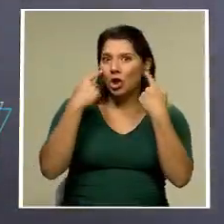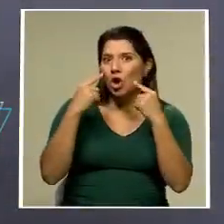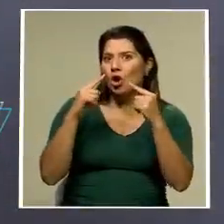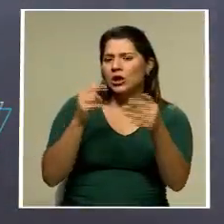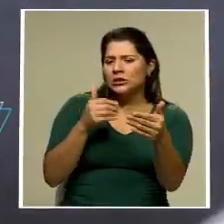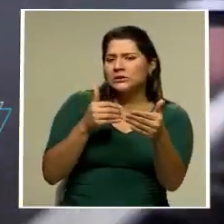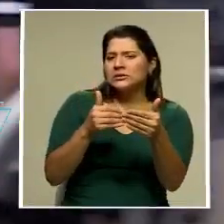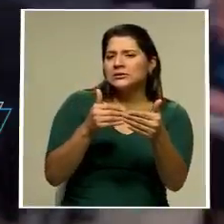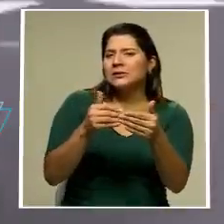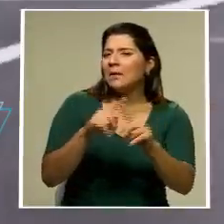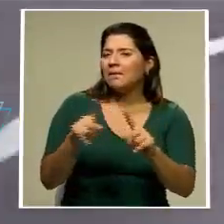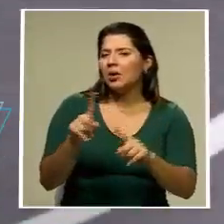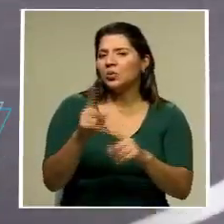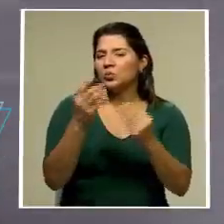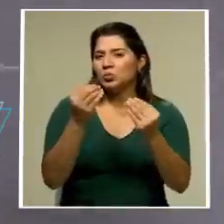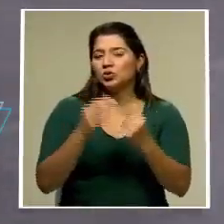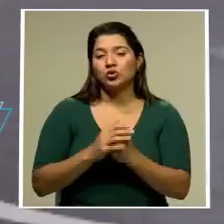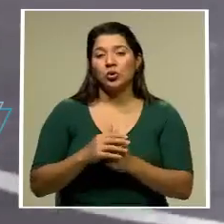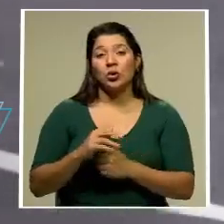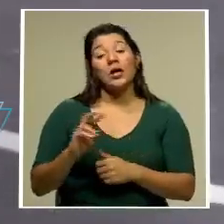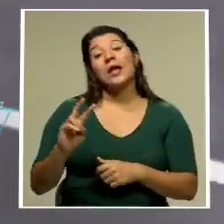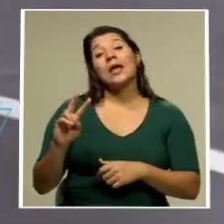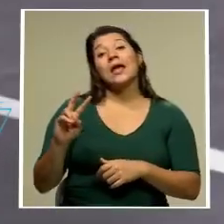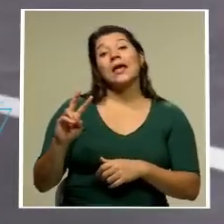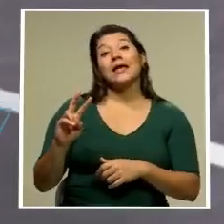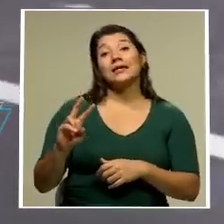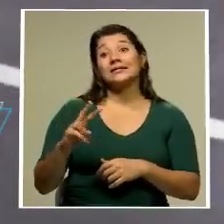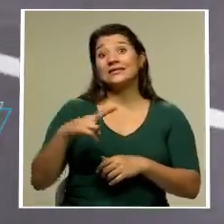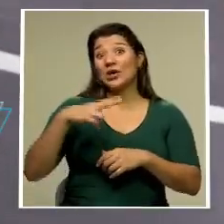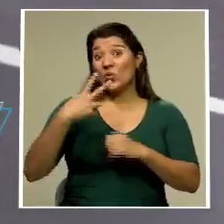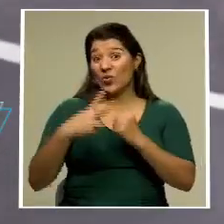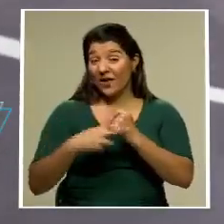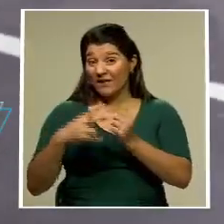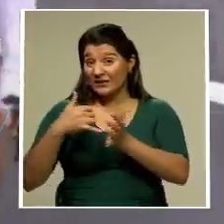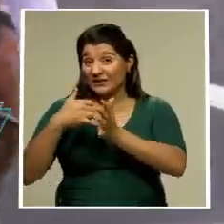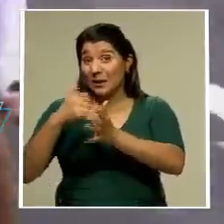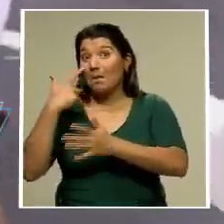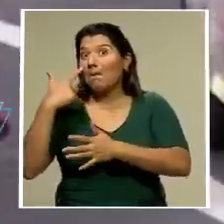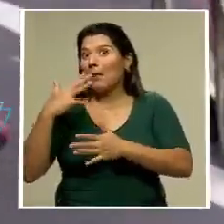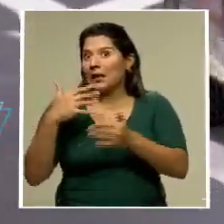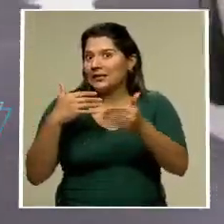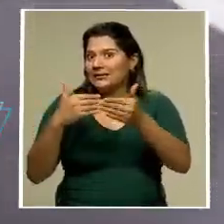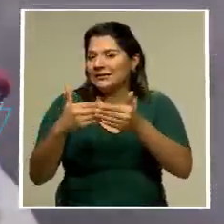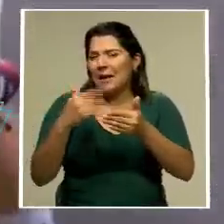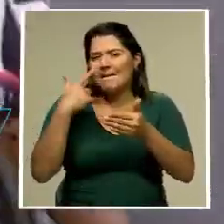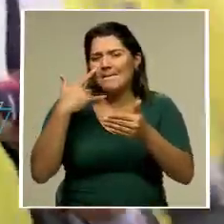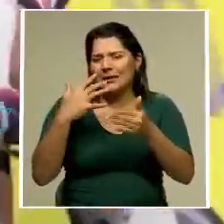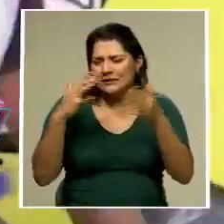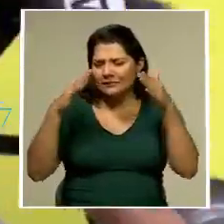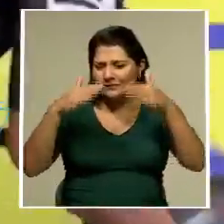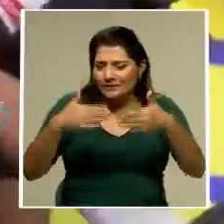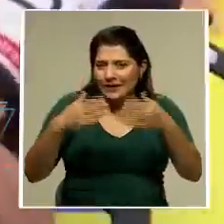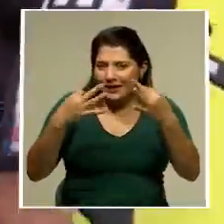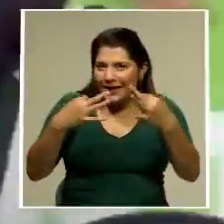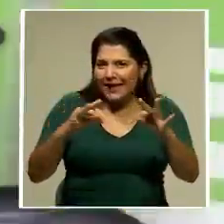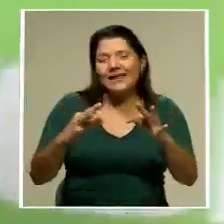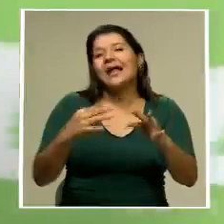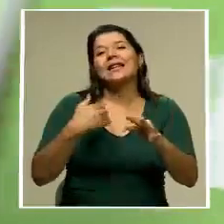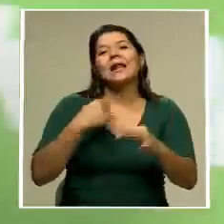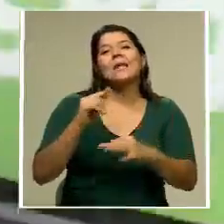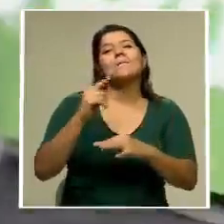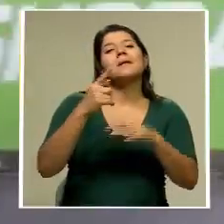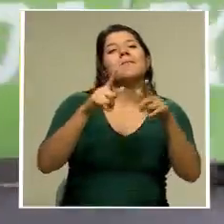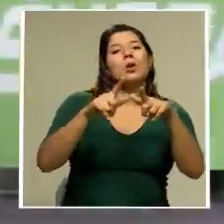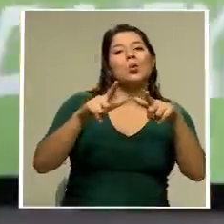pero no tantos. El bicampeonato de Pogačar va bien encaminado y pareciera que la lucha ahora se centra en meterse al podio, al que aspiran